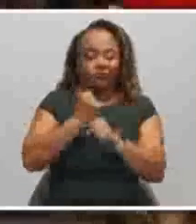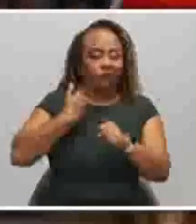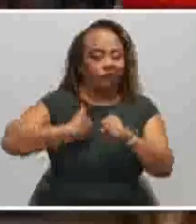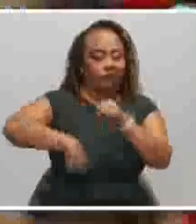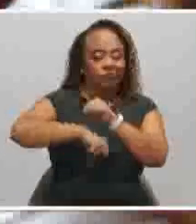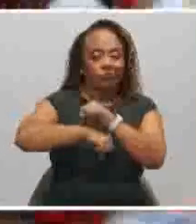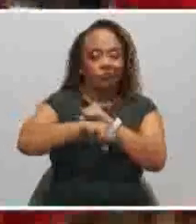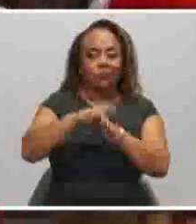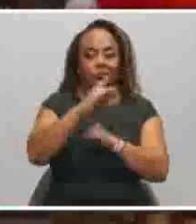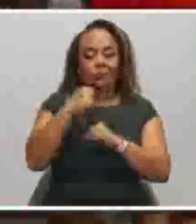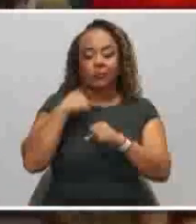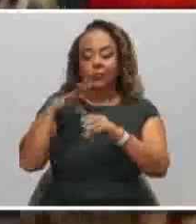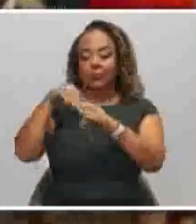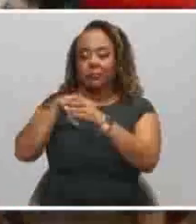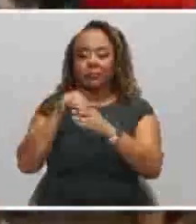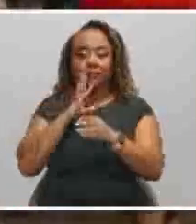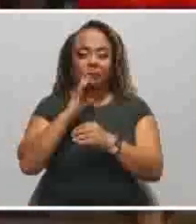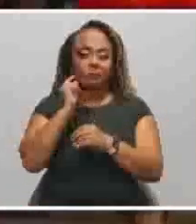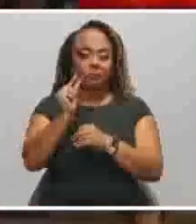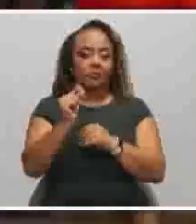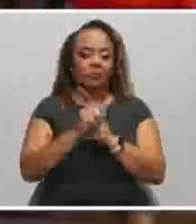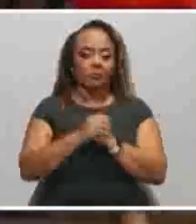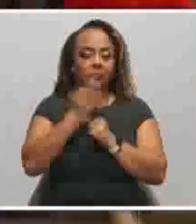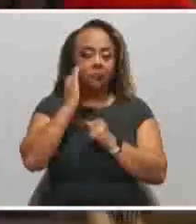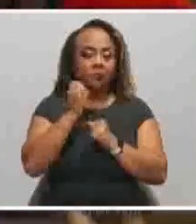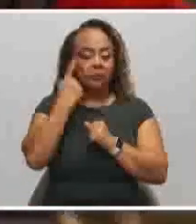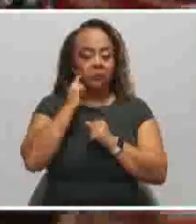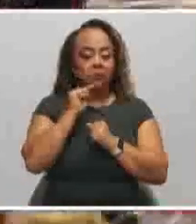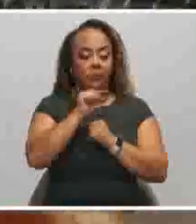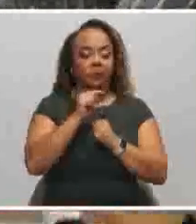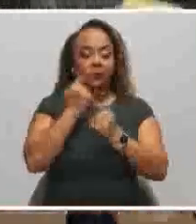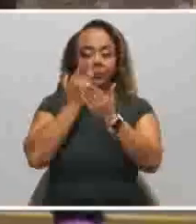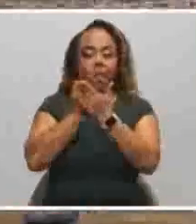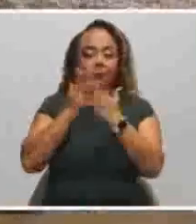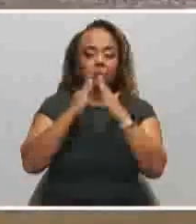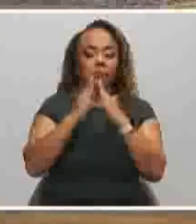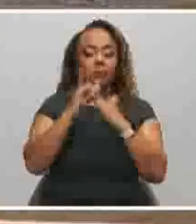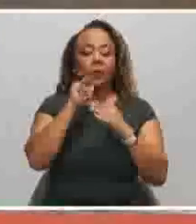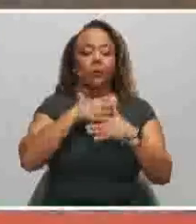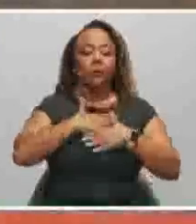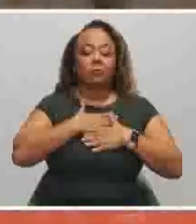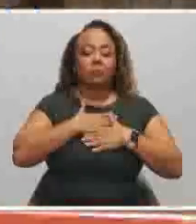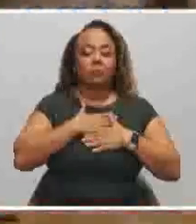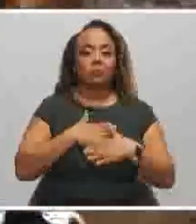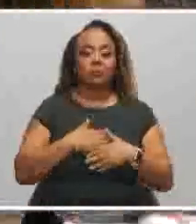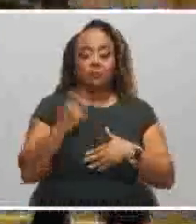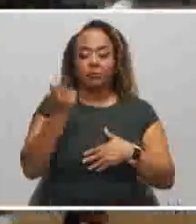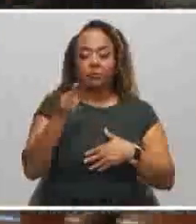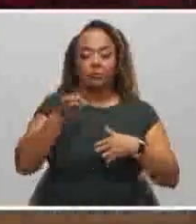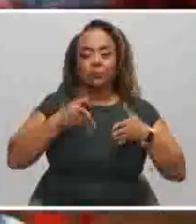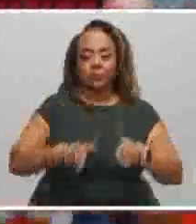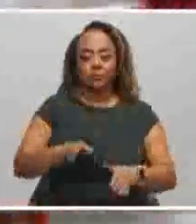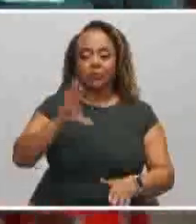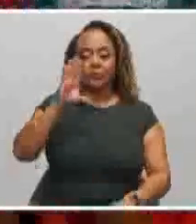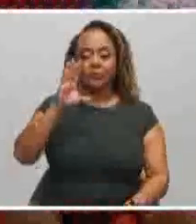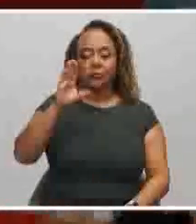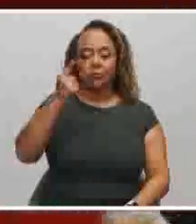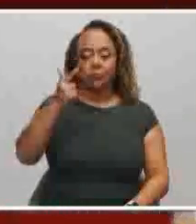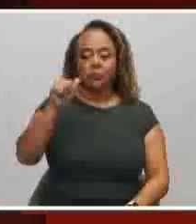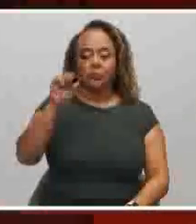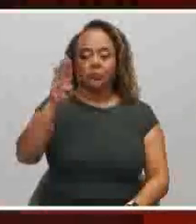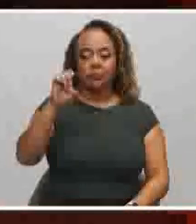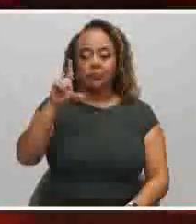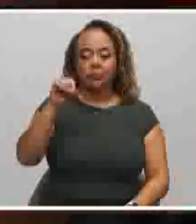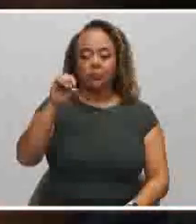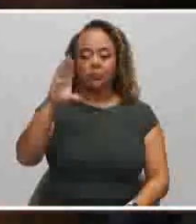inclusive cuando estaba allá adentro se hablaba muy poco, porque para él llegar a la casa era como un respiro. Ellos son los hijos de Luis Gabelo Conejo,